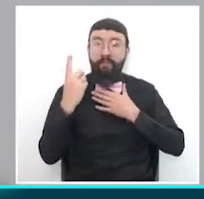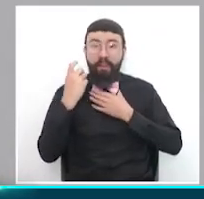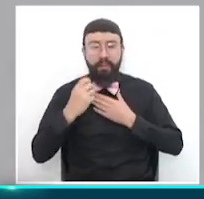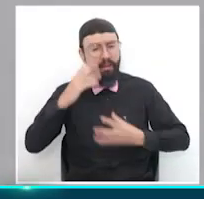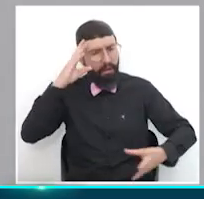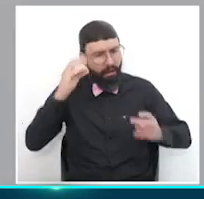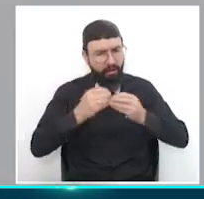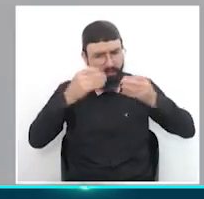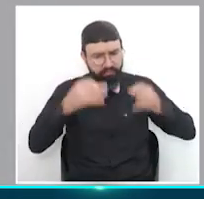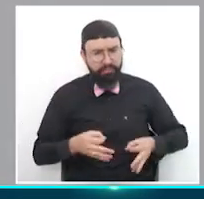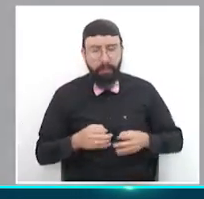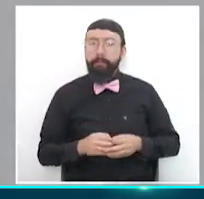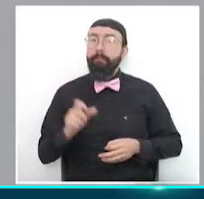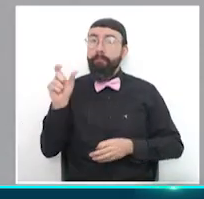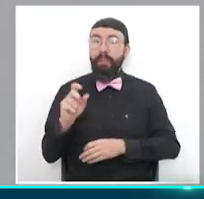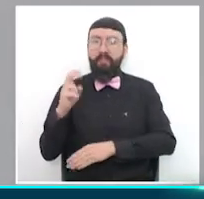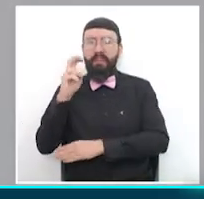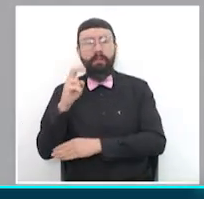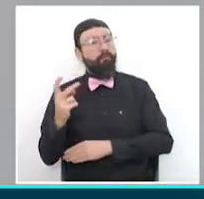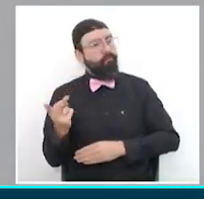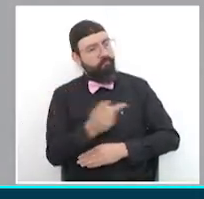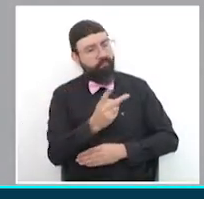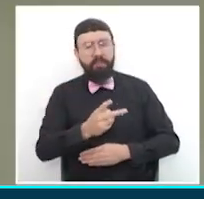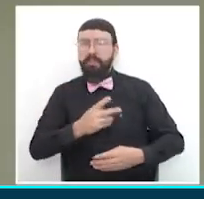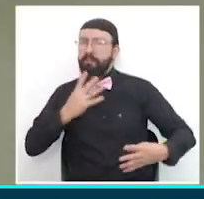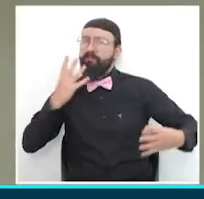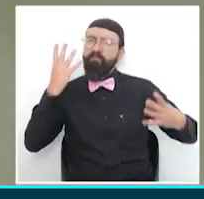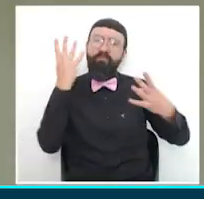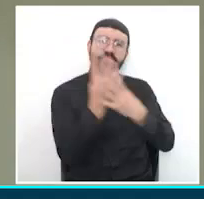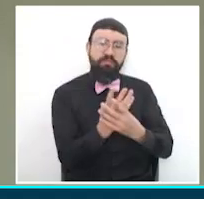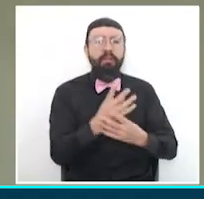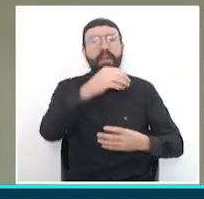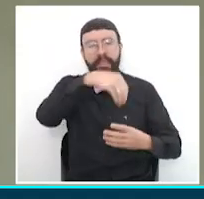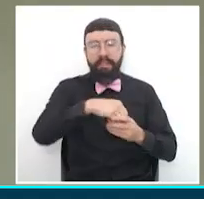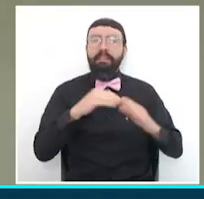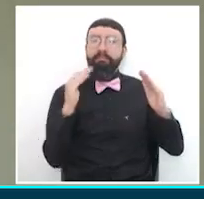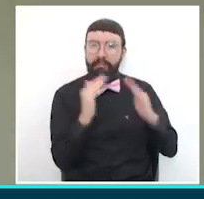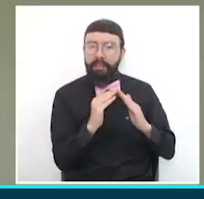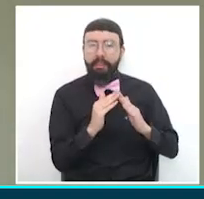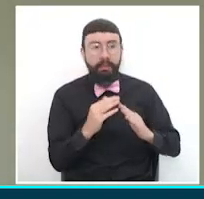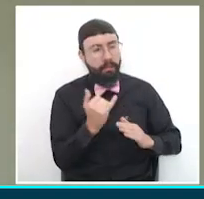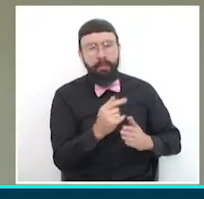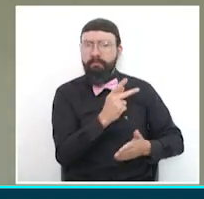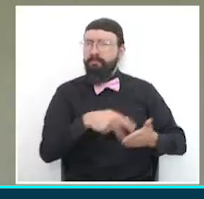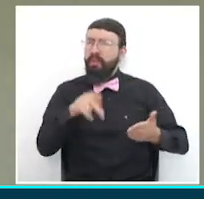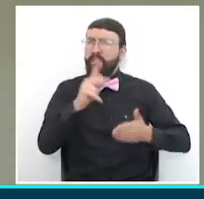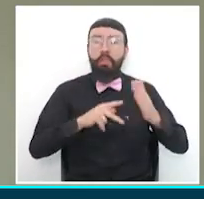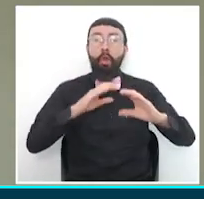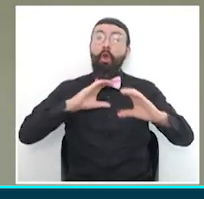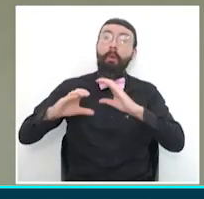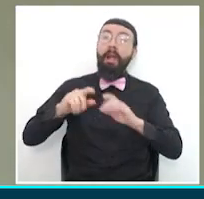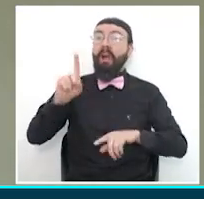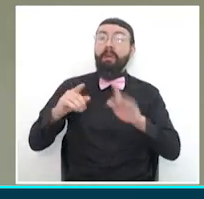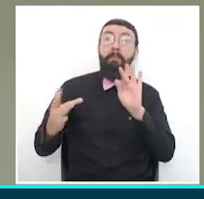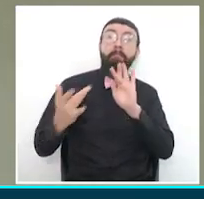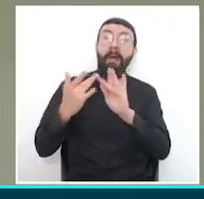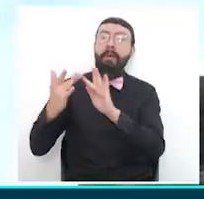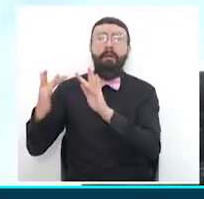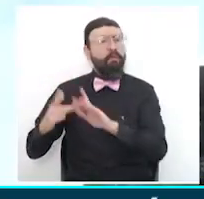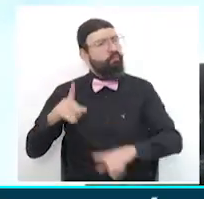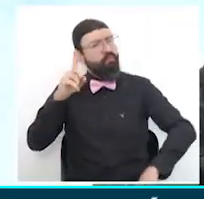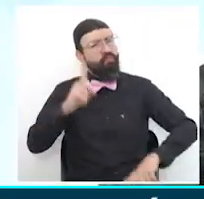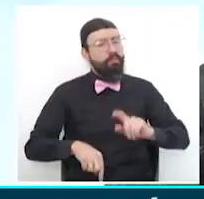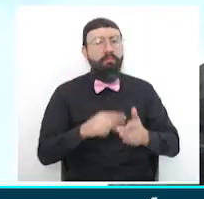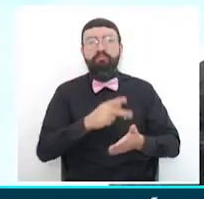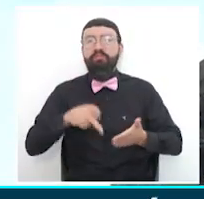fiscal solicitó para ambos funcionarios la medida de aseguramiento en lugar de residencia y la prohibición para comunicarse con ciertas personas. Sin embargo, la